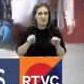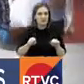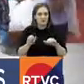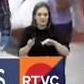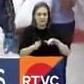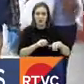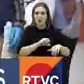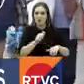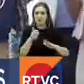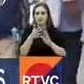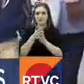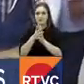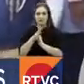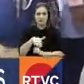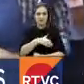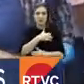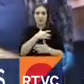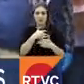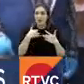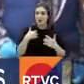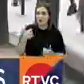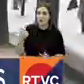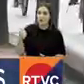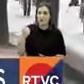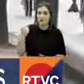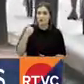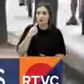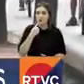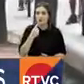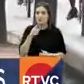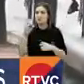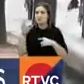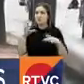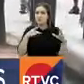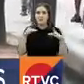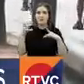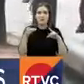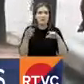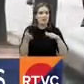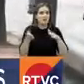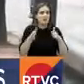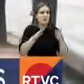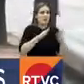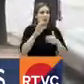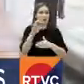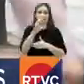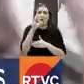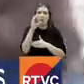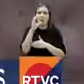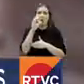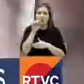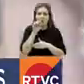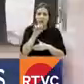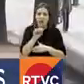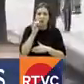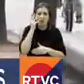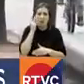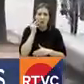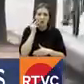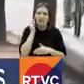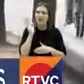Ministerio de Salud acaba de informar que balance de contagios, muertes y vacunación ya no serán diarios,